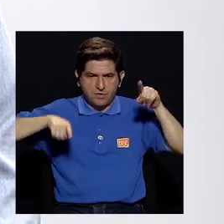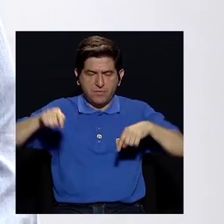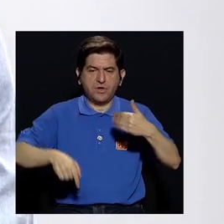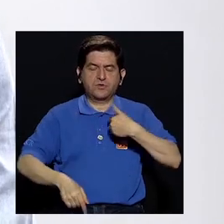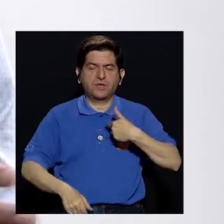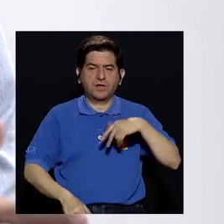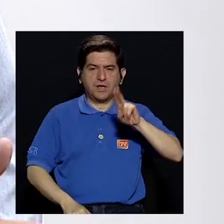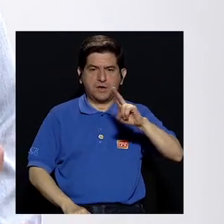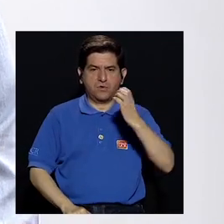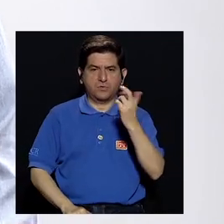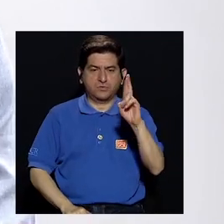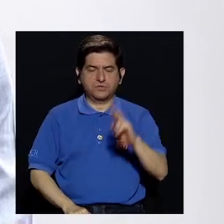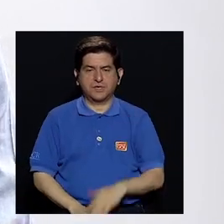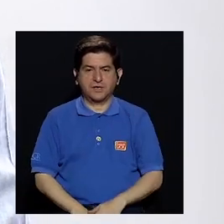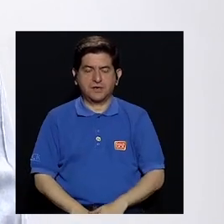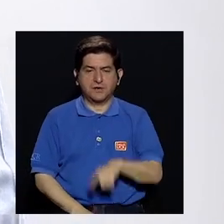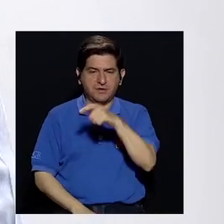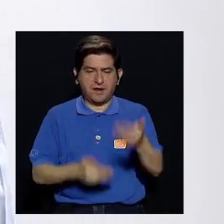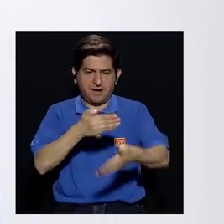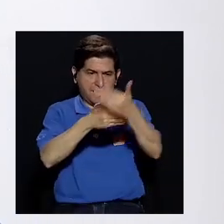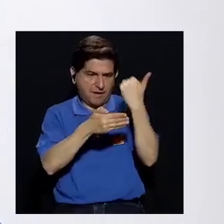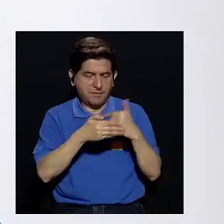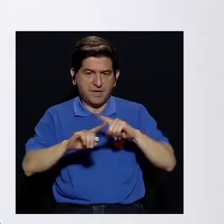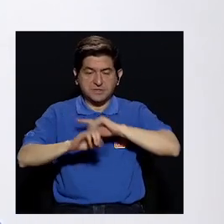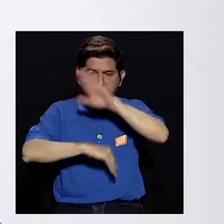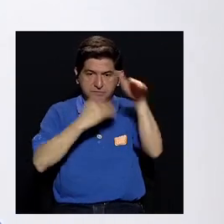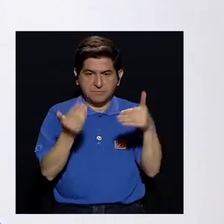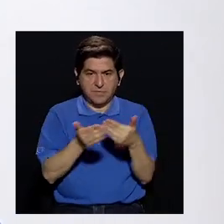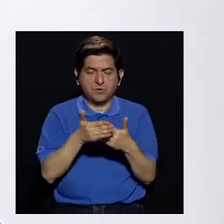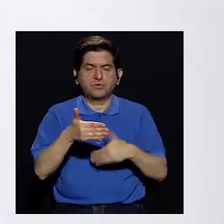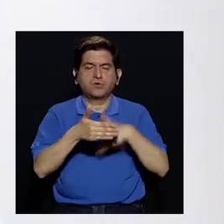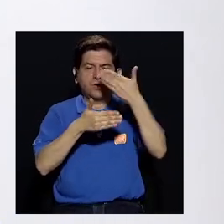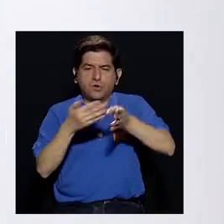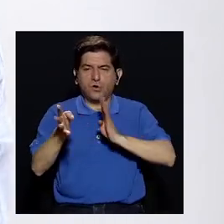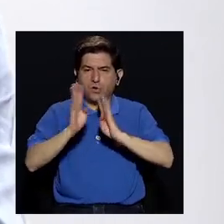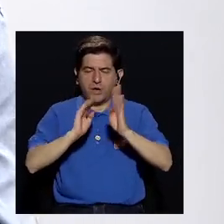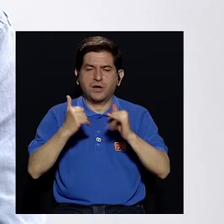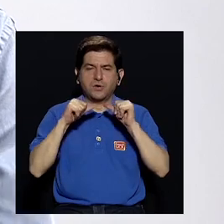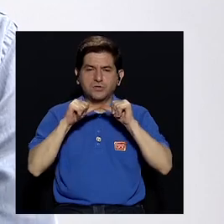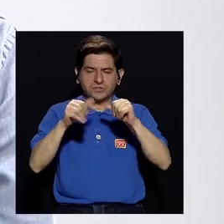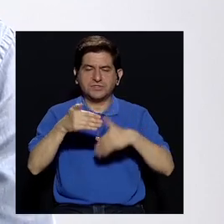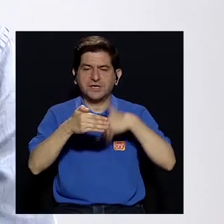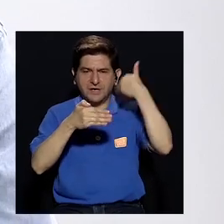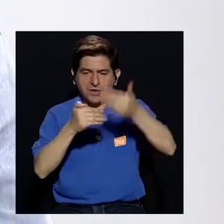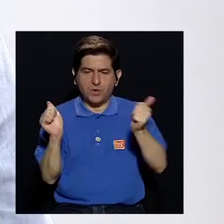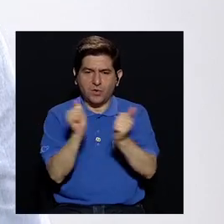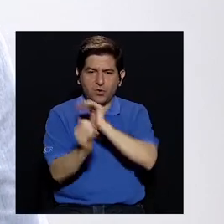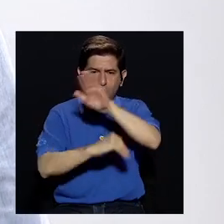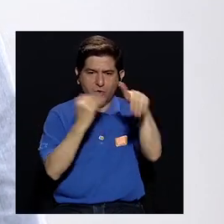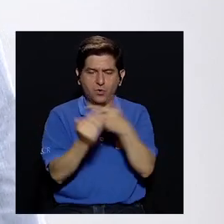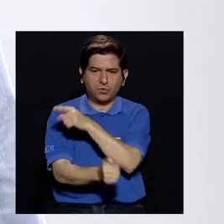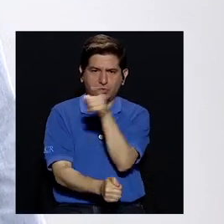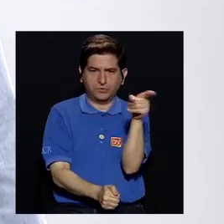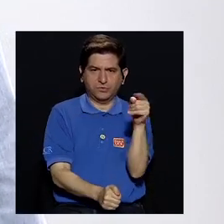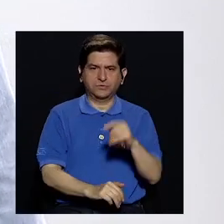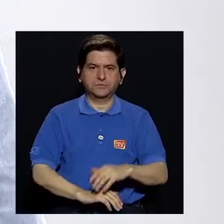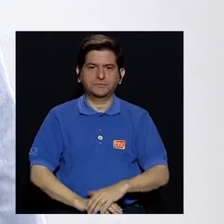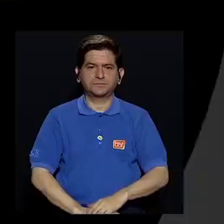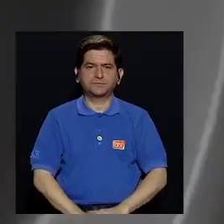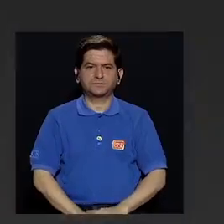celebramos en la universidad costa rica en el mes pasado pero todo eso lo vamos a dejar para el siguiente segmento ya regresamos con todas y todos